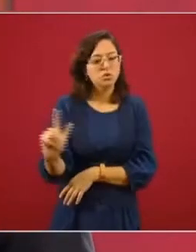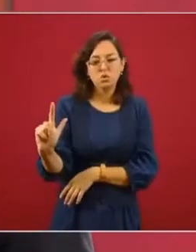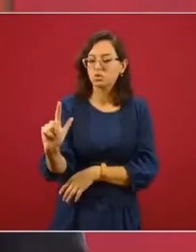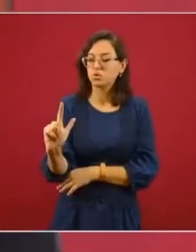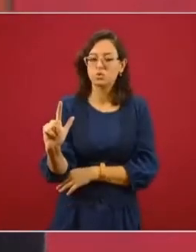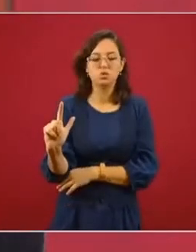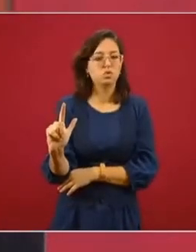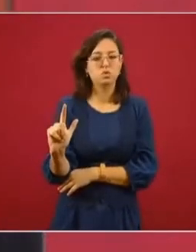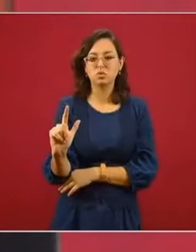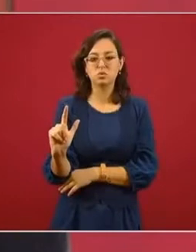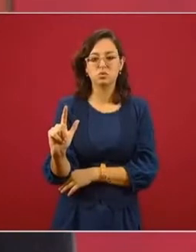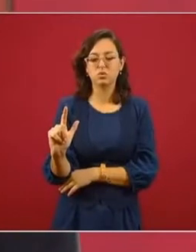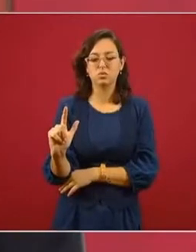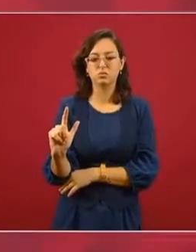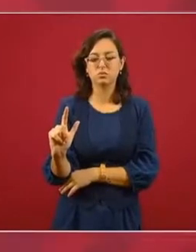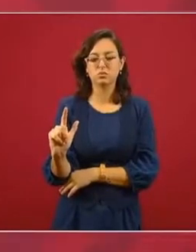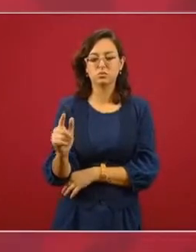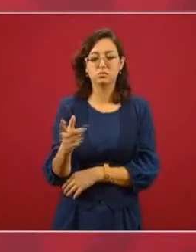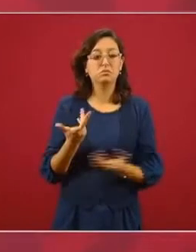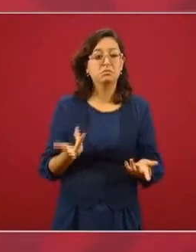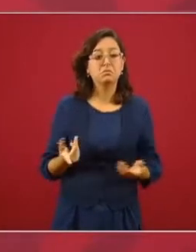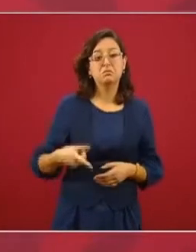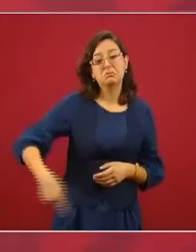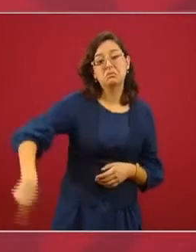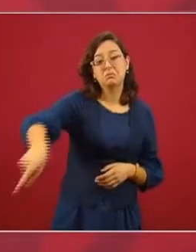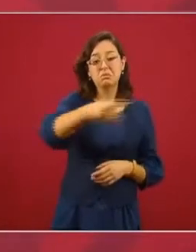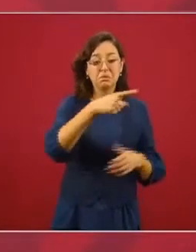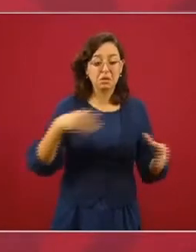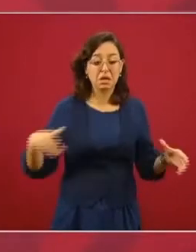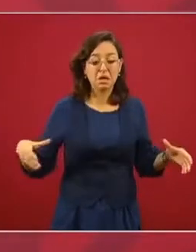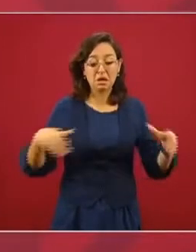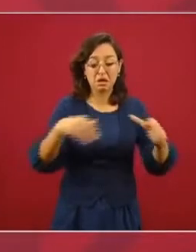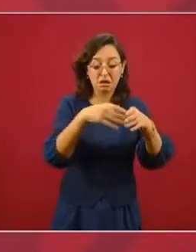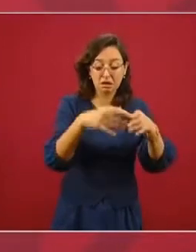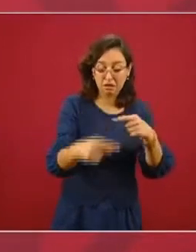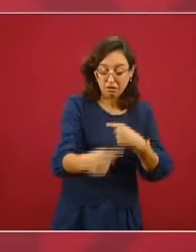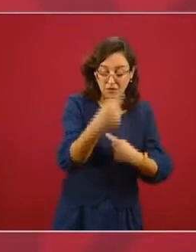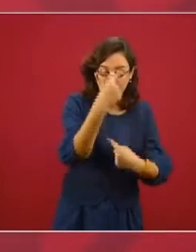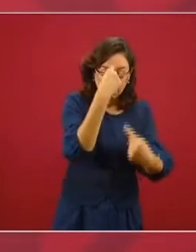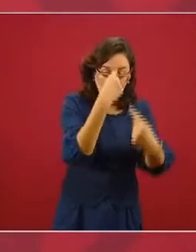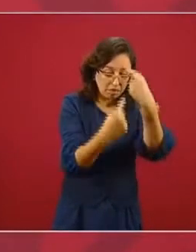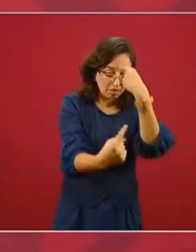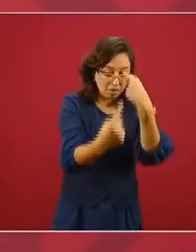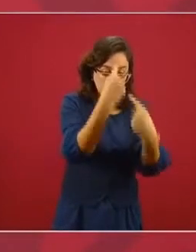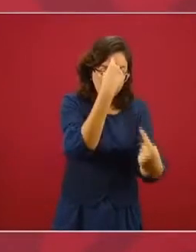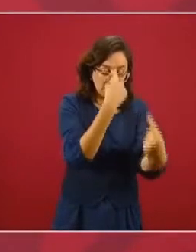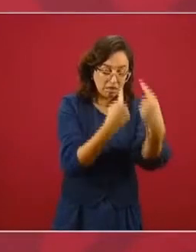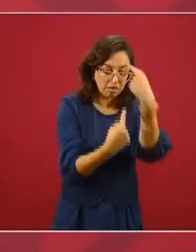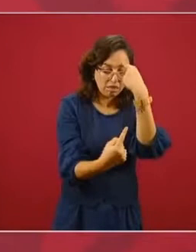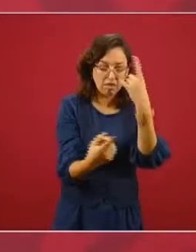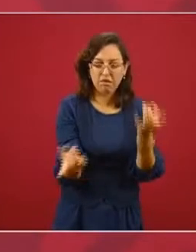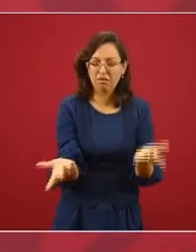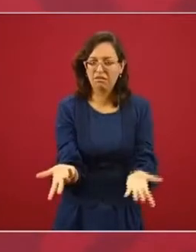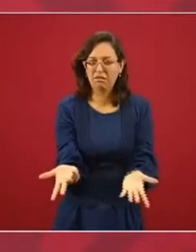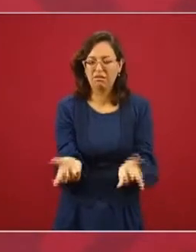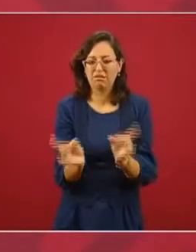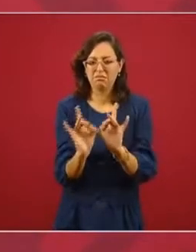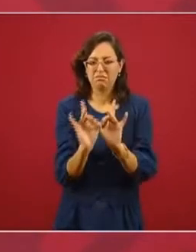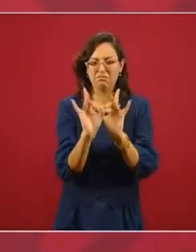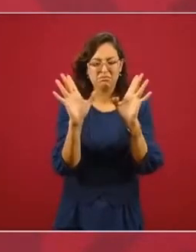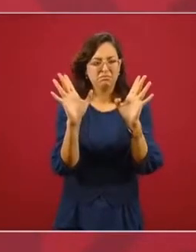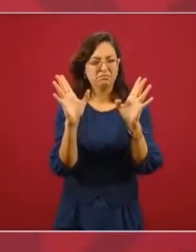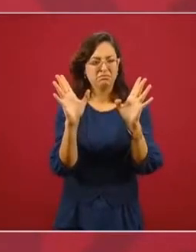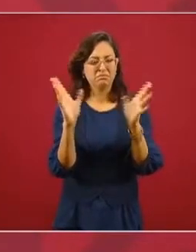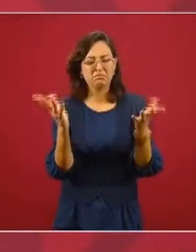se obnubilan, o sea, cuando hay una situación así se